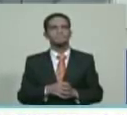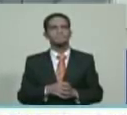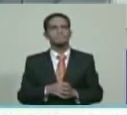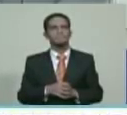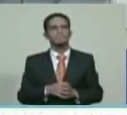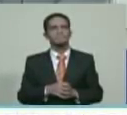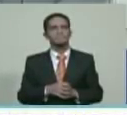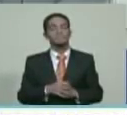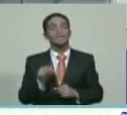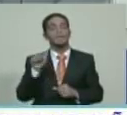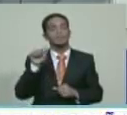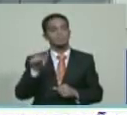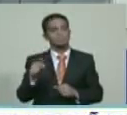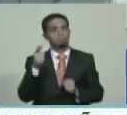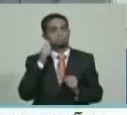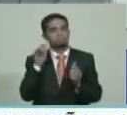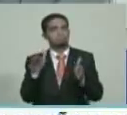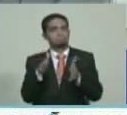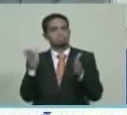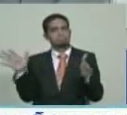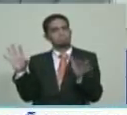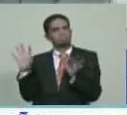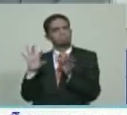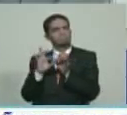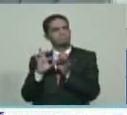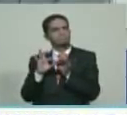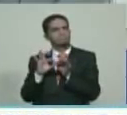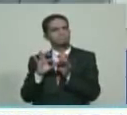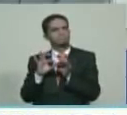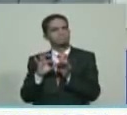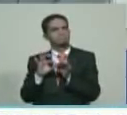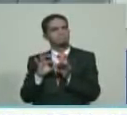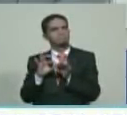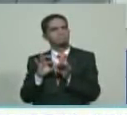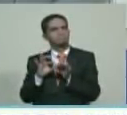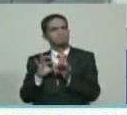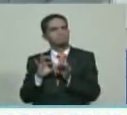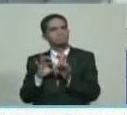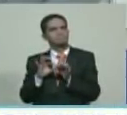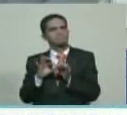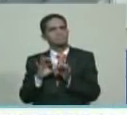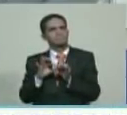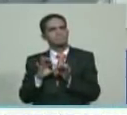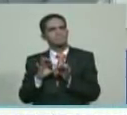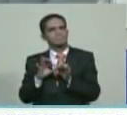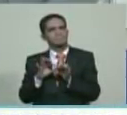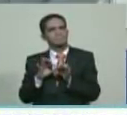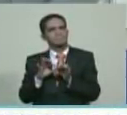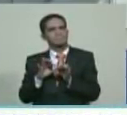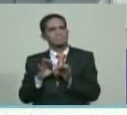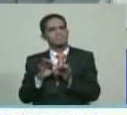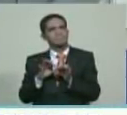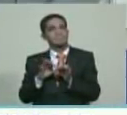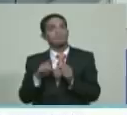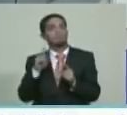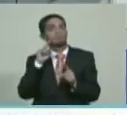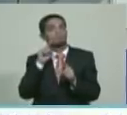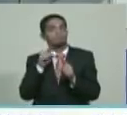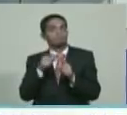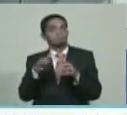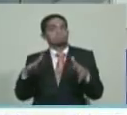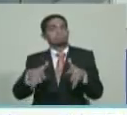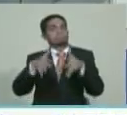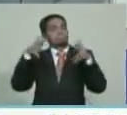alianza permítanme la expresión tienen un grandísimo impacto